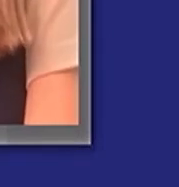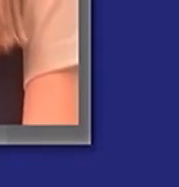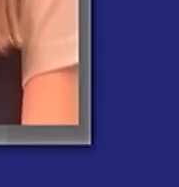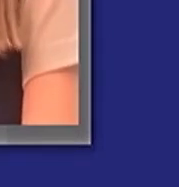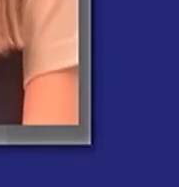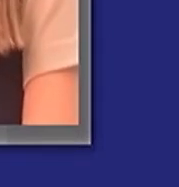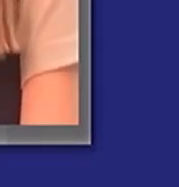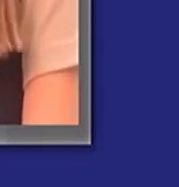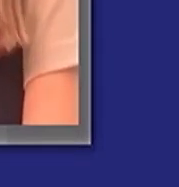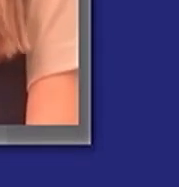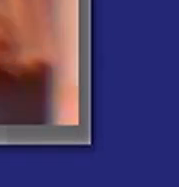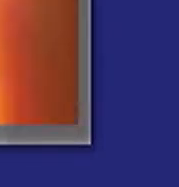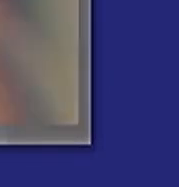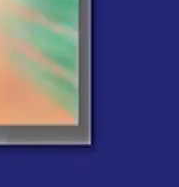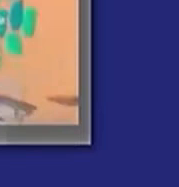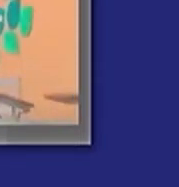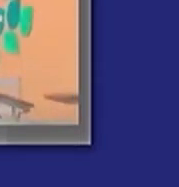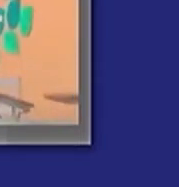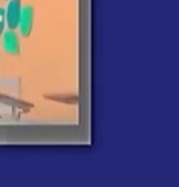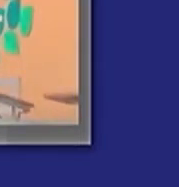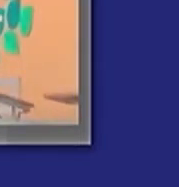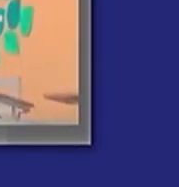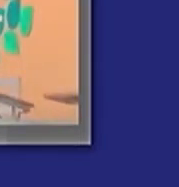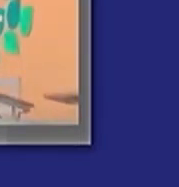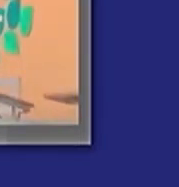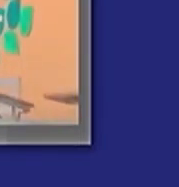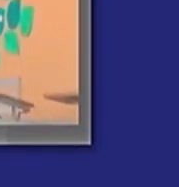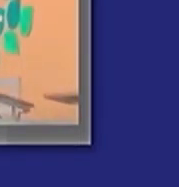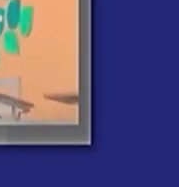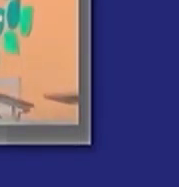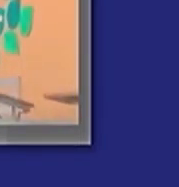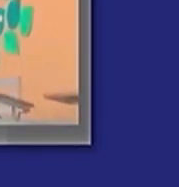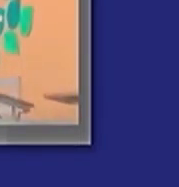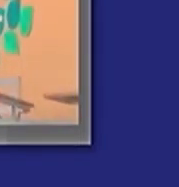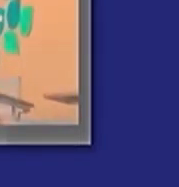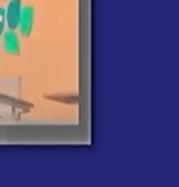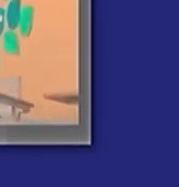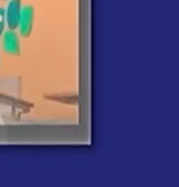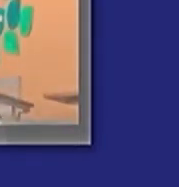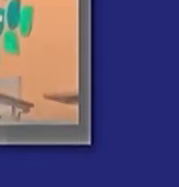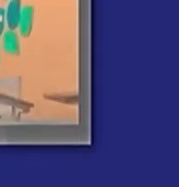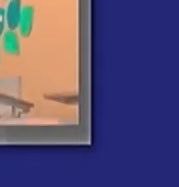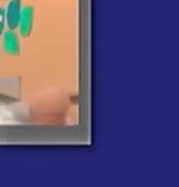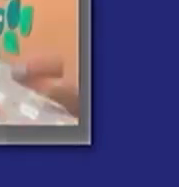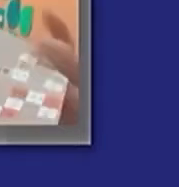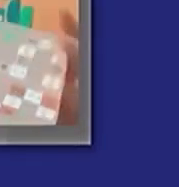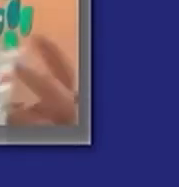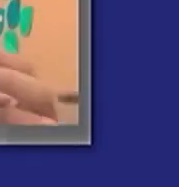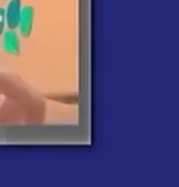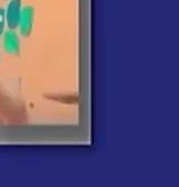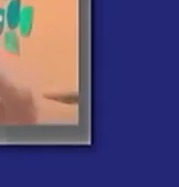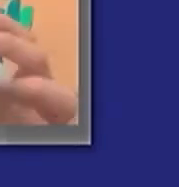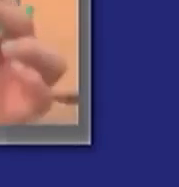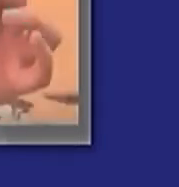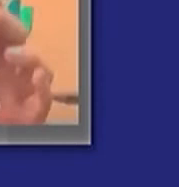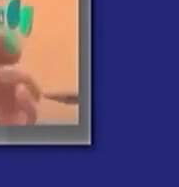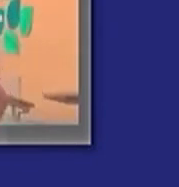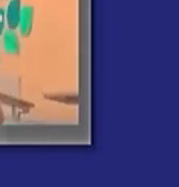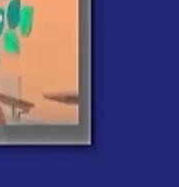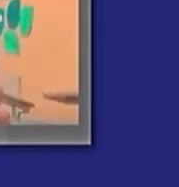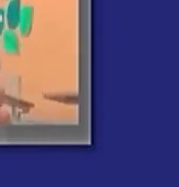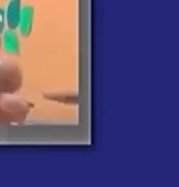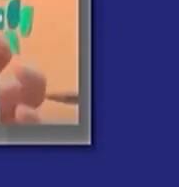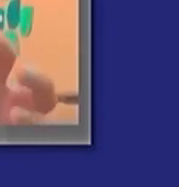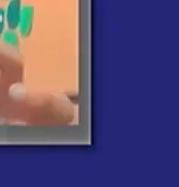bienvenida al reto matemático número 1. En esta ocasión vamos a hablarles sobre los juegos lúdicos matemáticos. En este caso les vamos a hablar sobre el